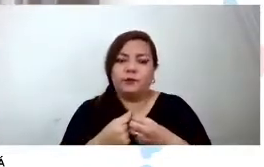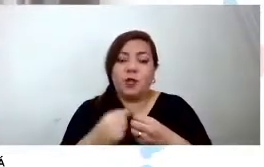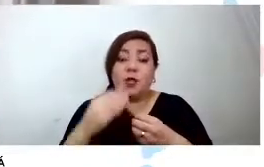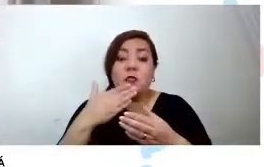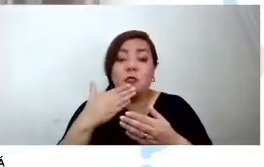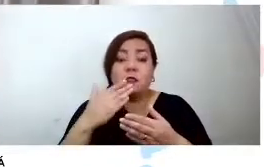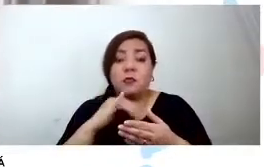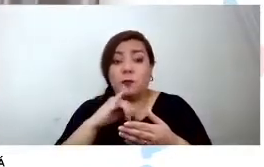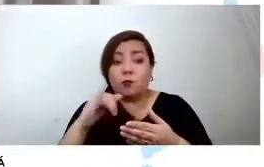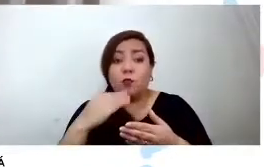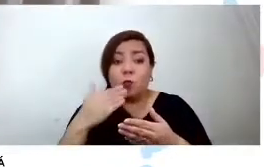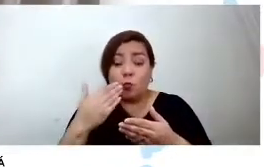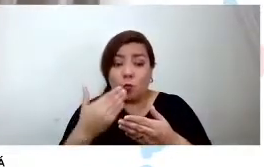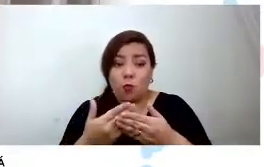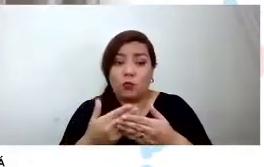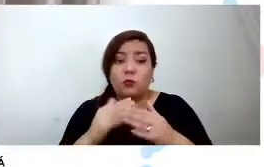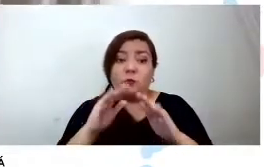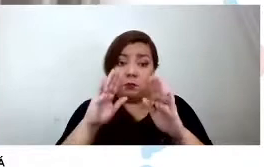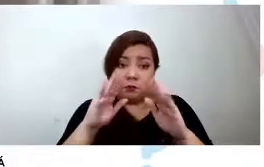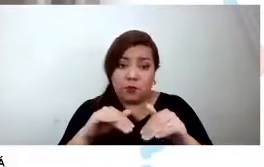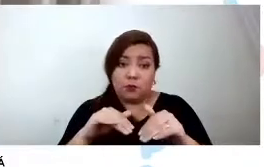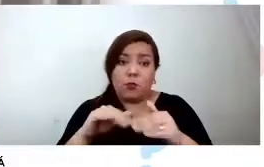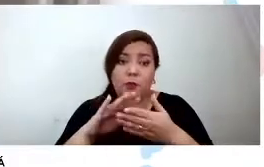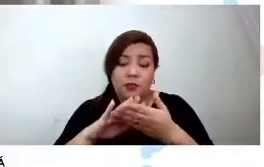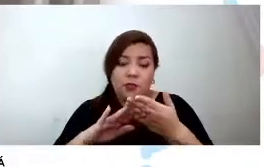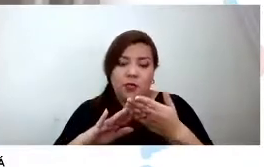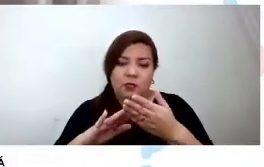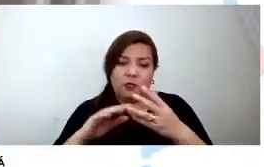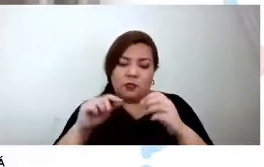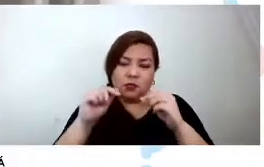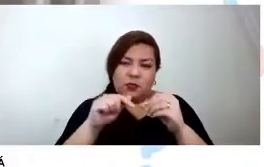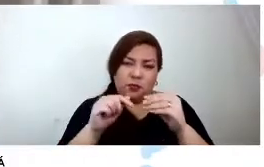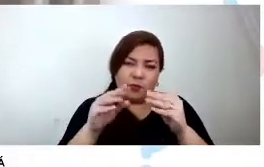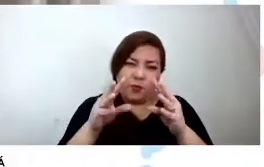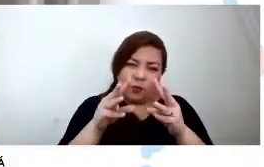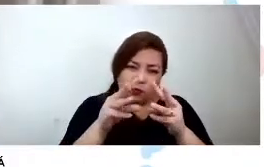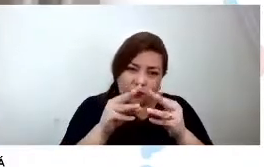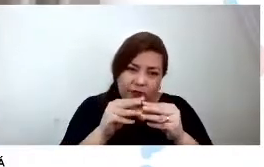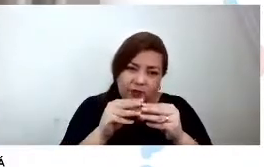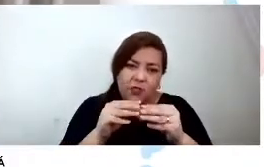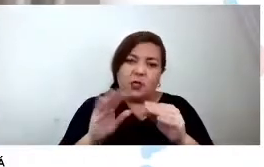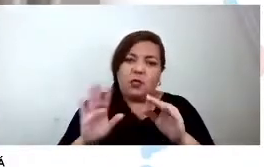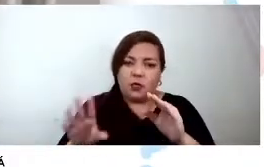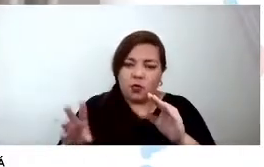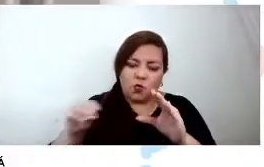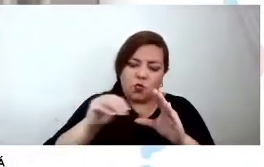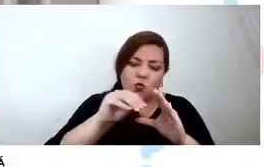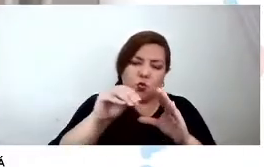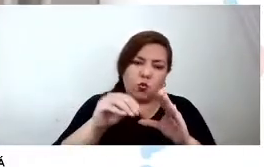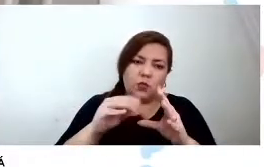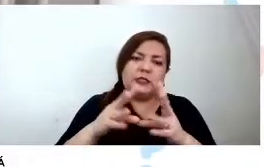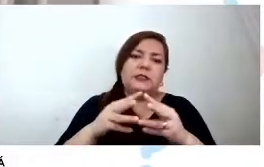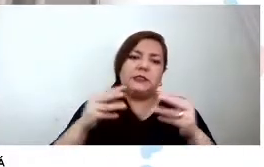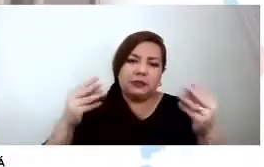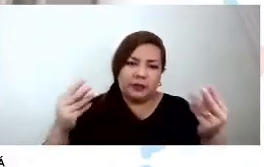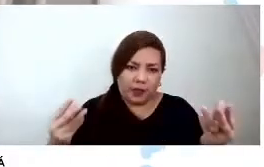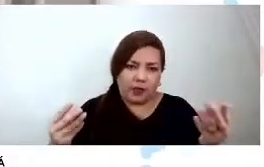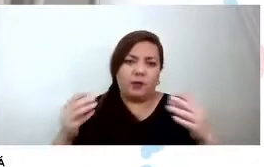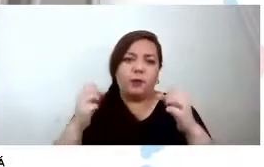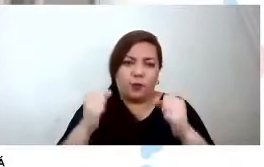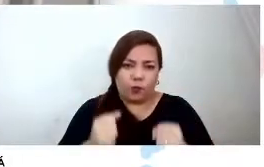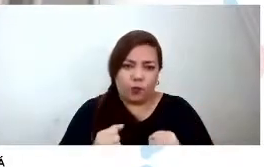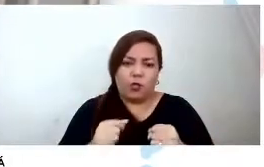el mismo material que nosotros lo diluimos, o el mismo solvente utilizado, con el mismo se retira. Es decir, que uno puede